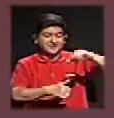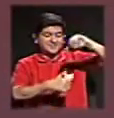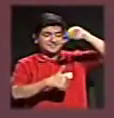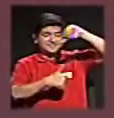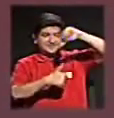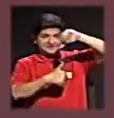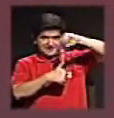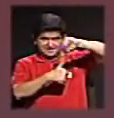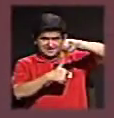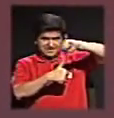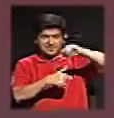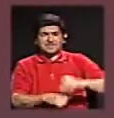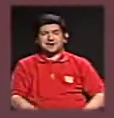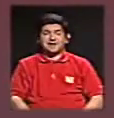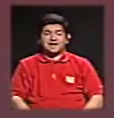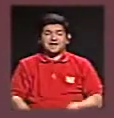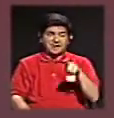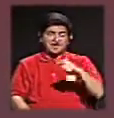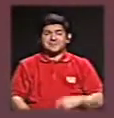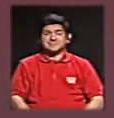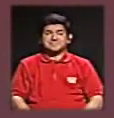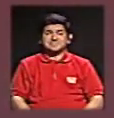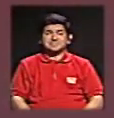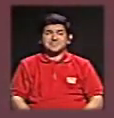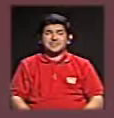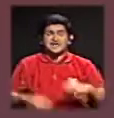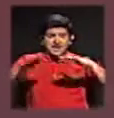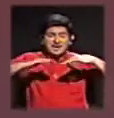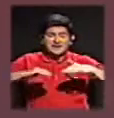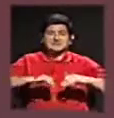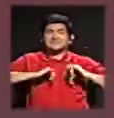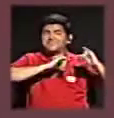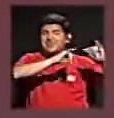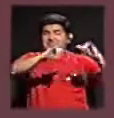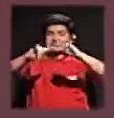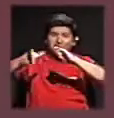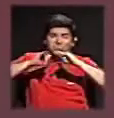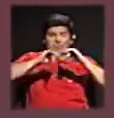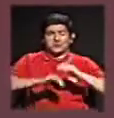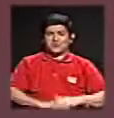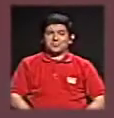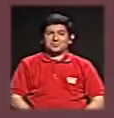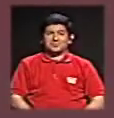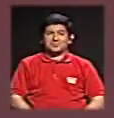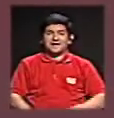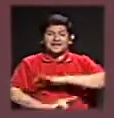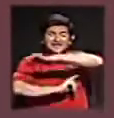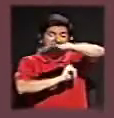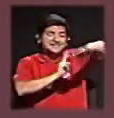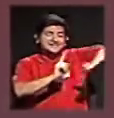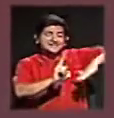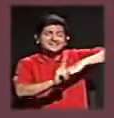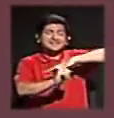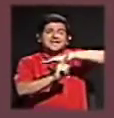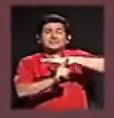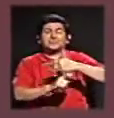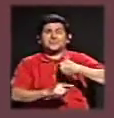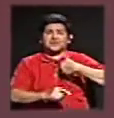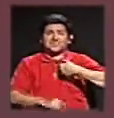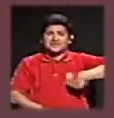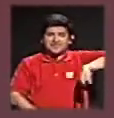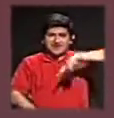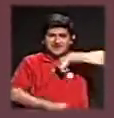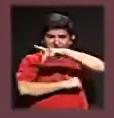Centroamérica es el vecindario común, es el entorno de nuestro